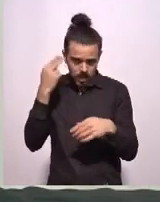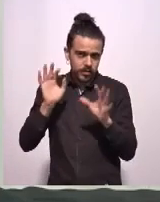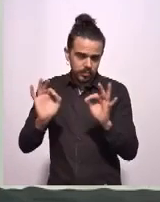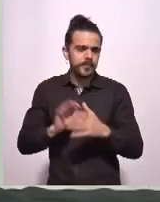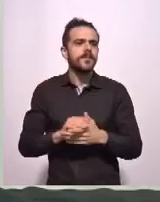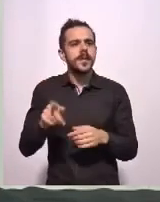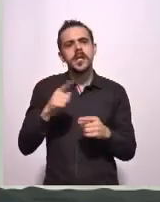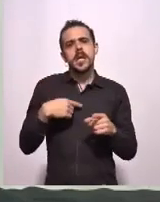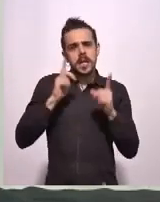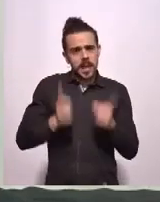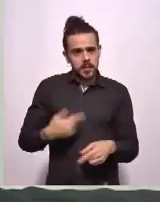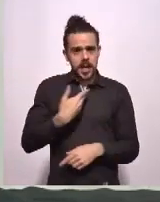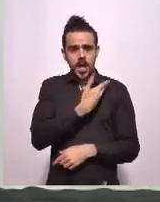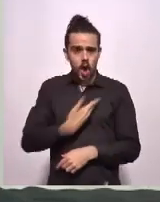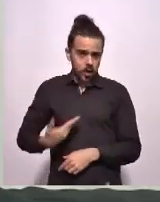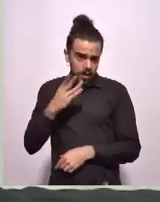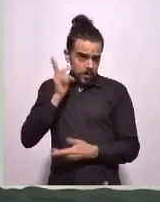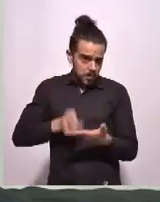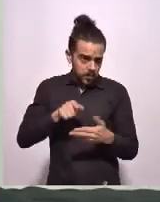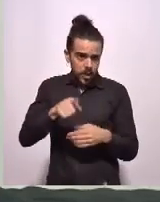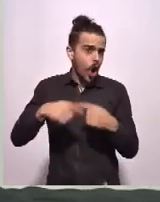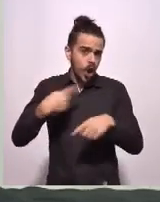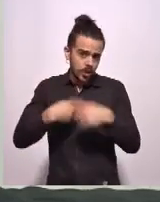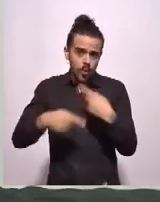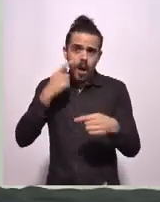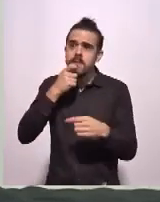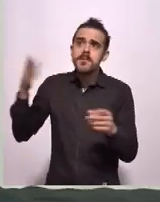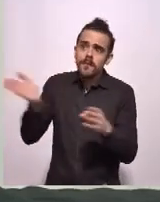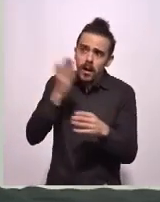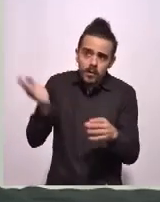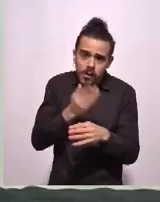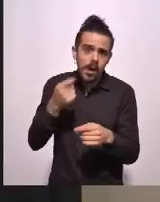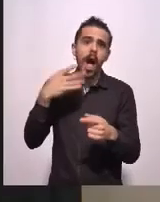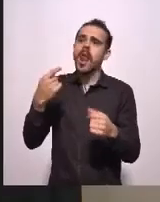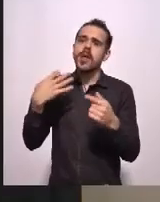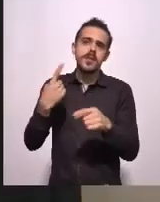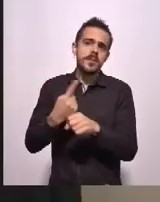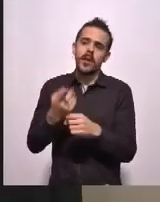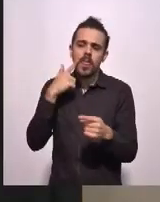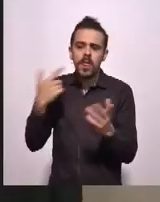solicitando y exigiendo la documentación y los permisos que se venían realizando hasta la fecha.